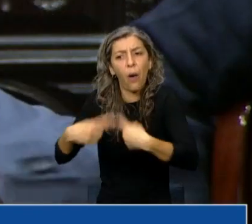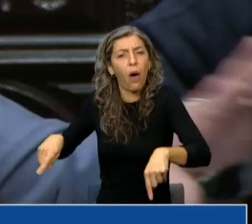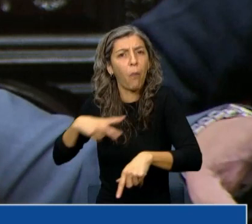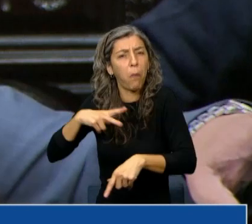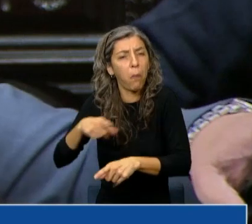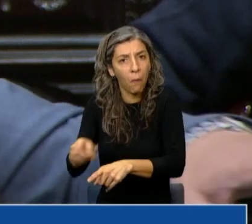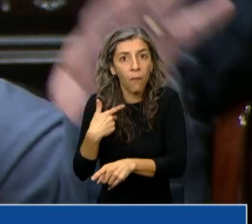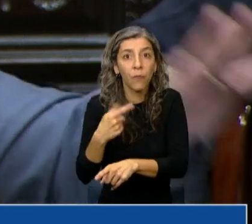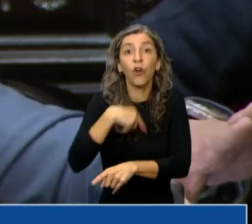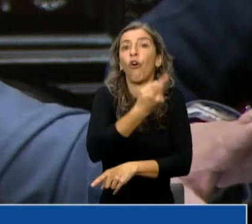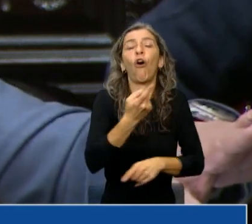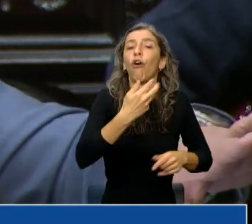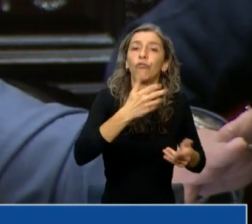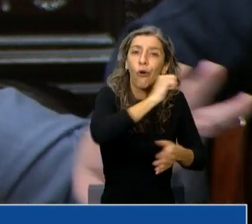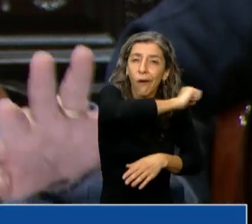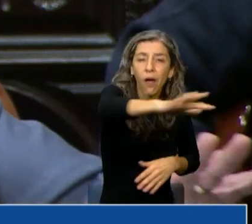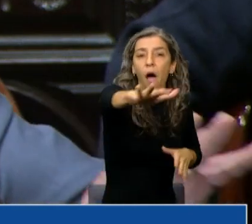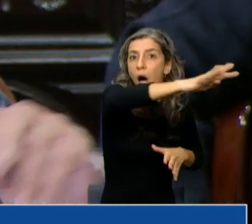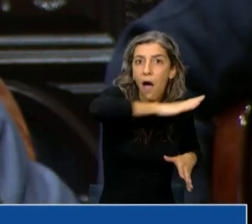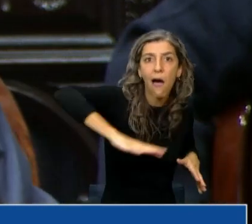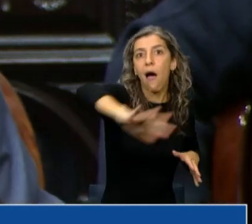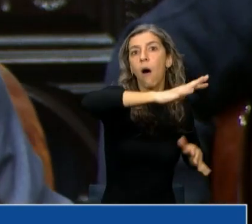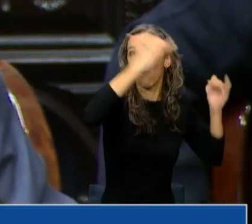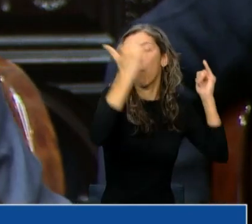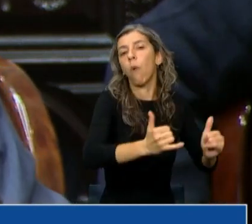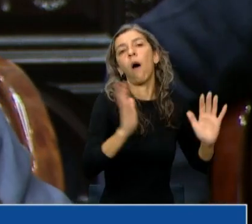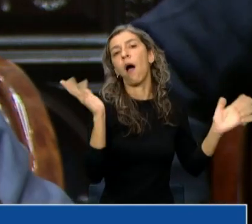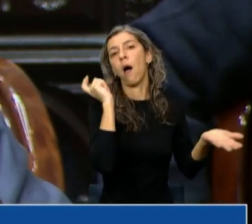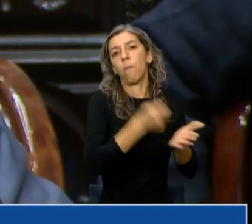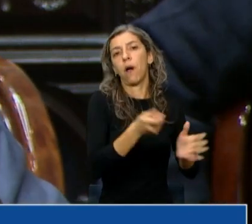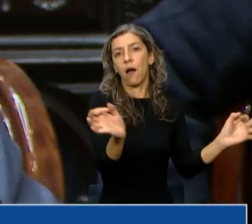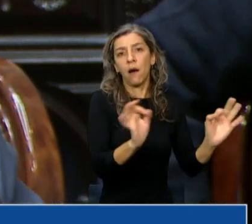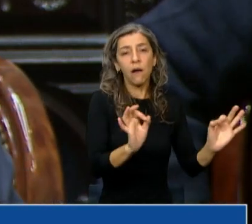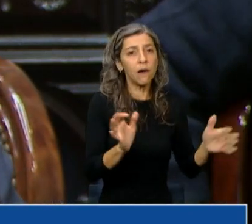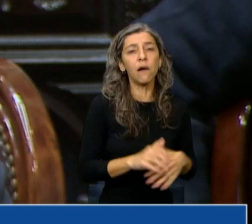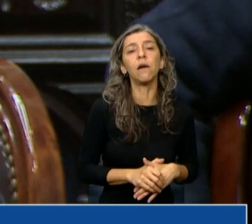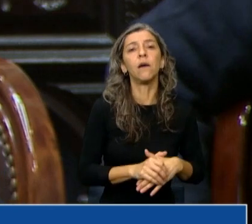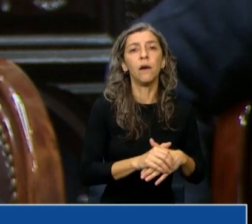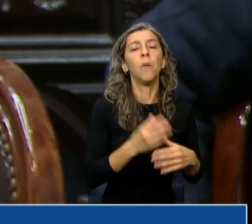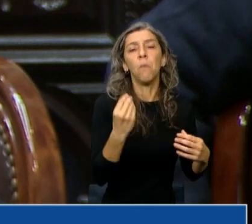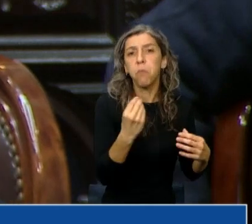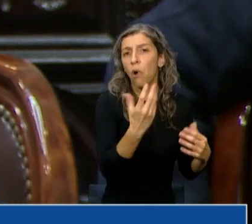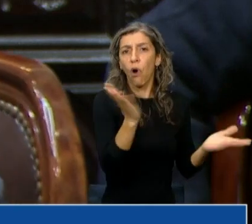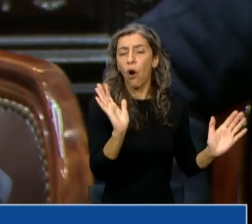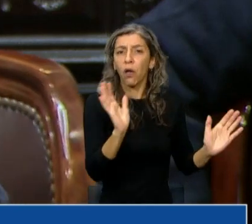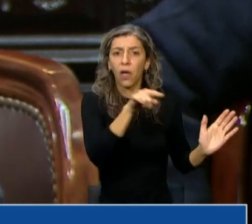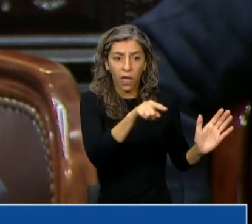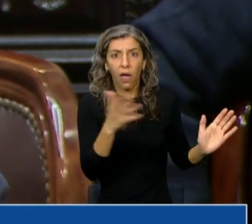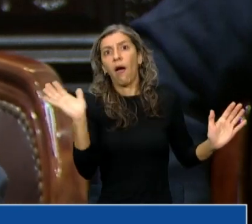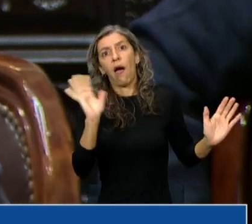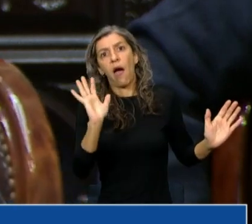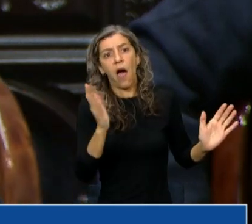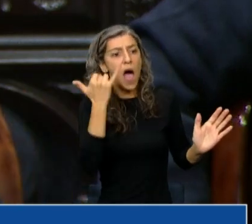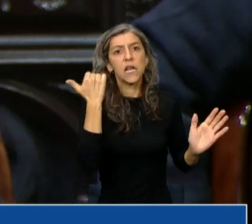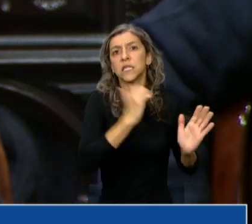no paga porque fue eliminado cuando eliminaron el impuesto de la ganancia presunta. En este Parlamento, ya que les gusta hablar